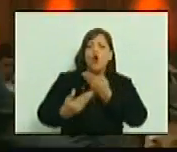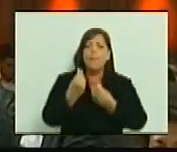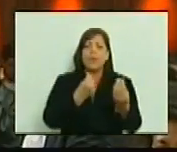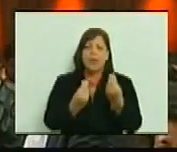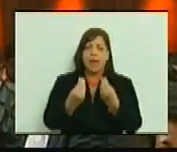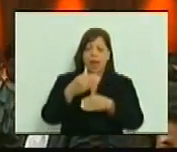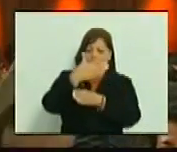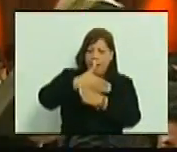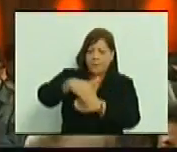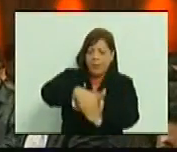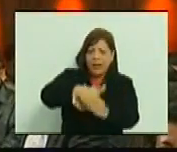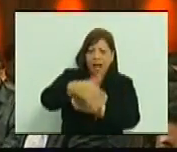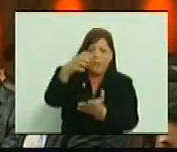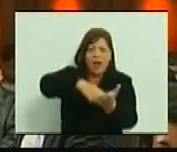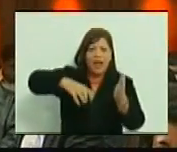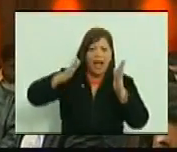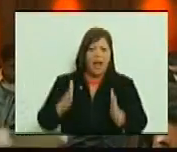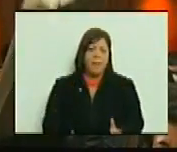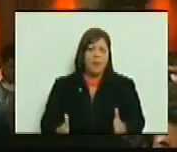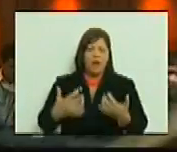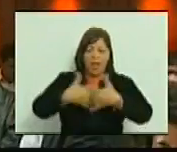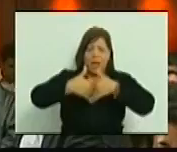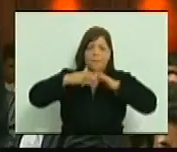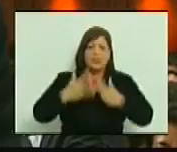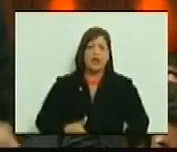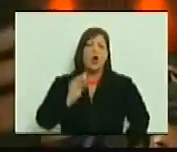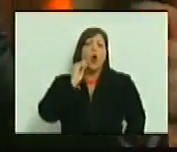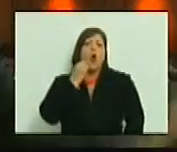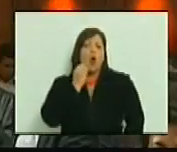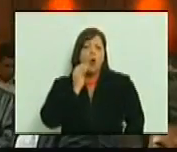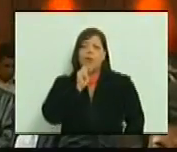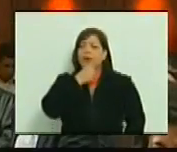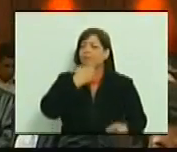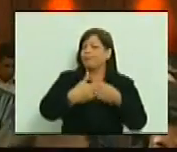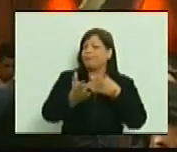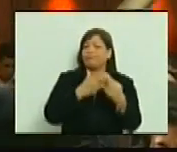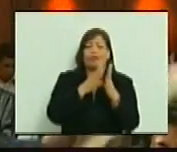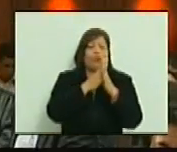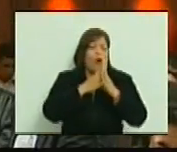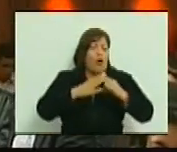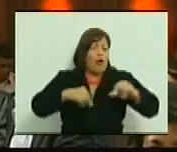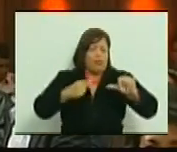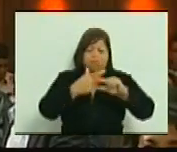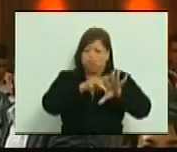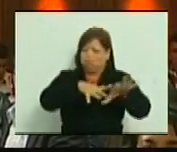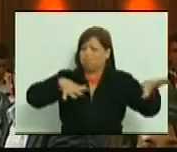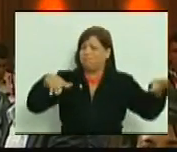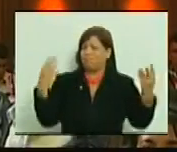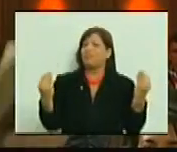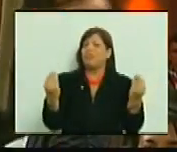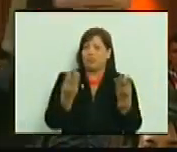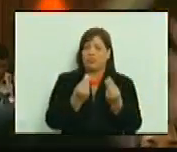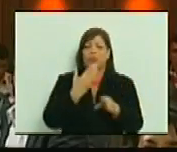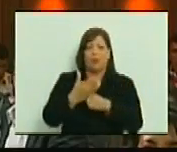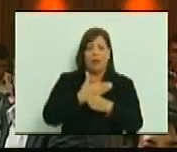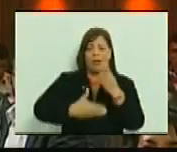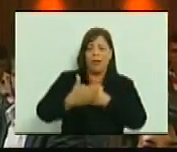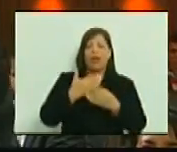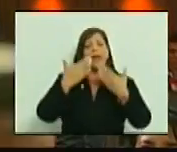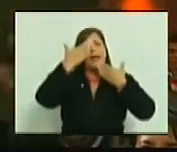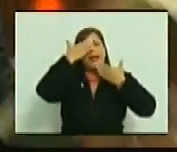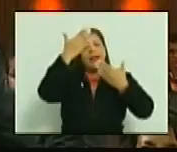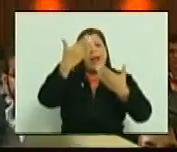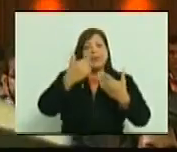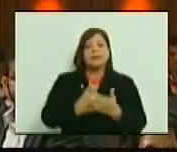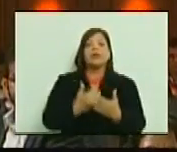del campo, empresarios, jóvenes de todo tipo, que amplía el debate. Estoy agradecido